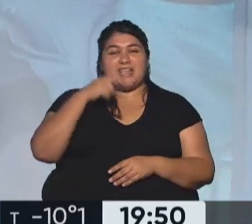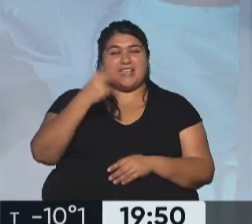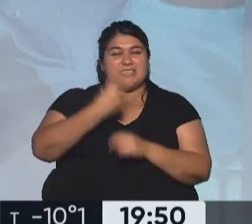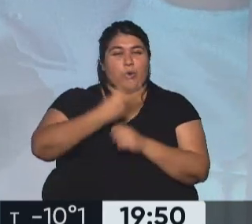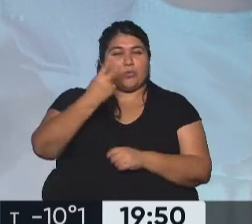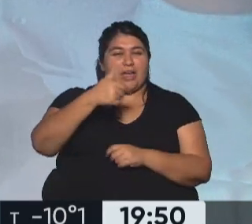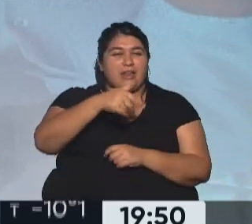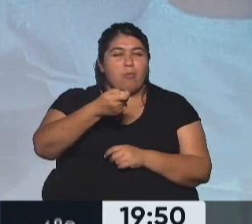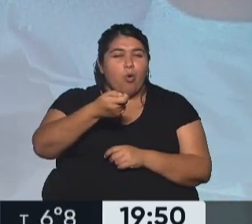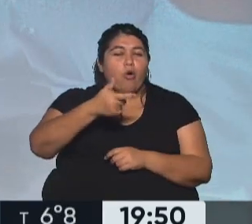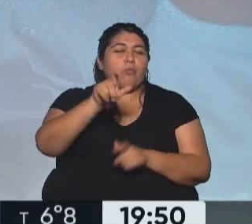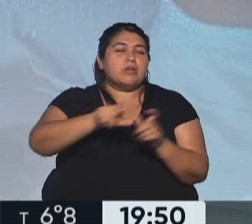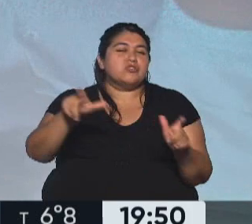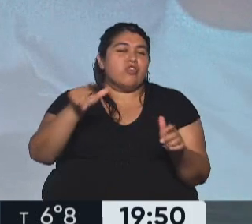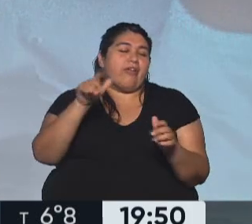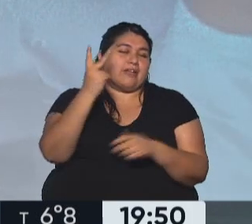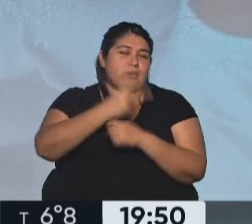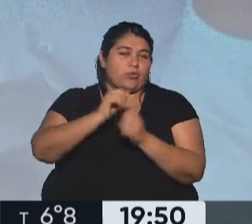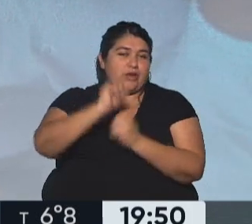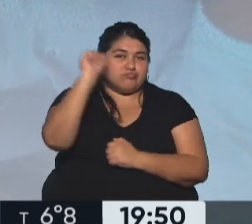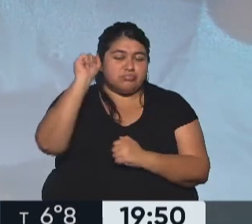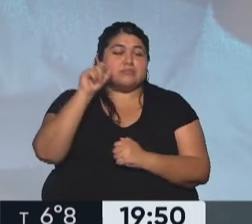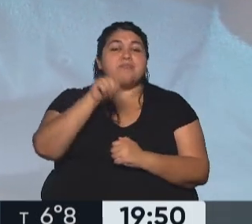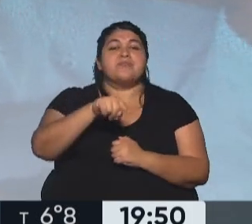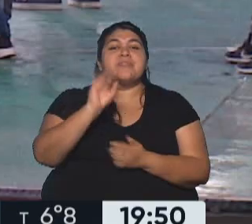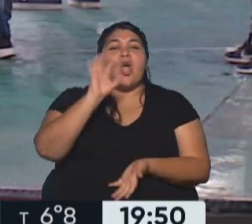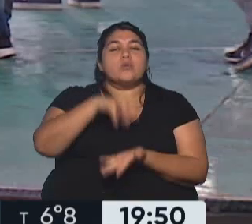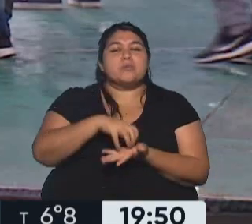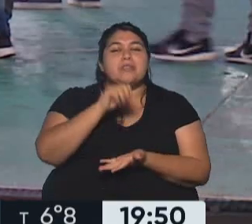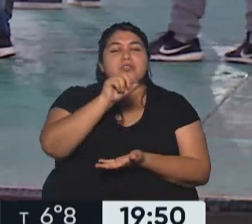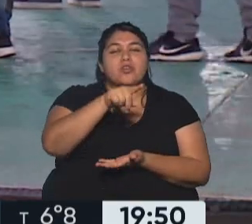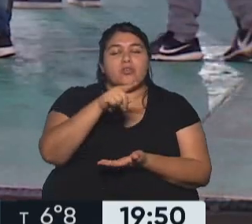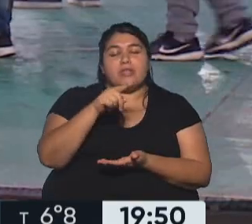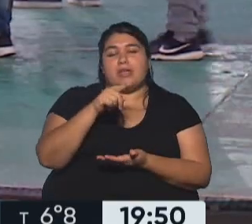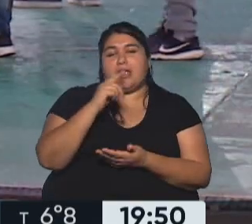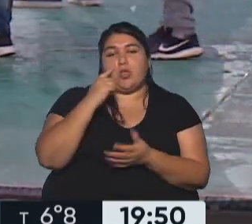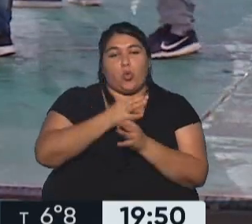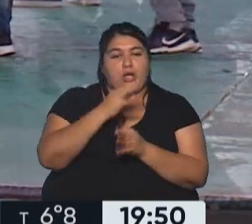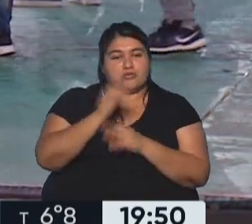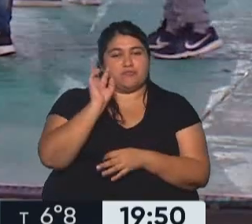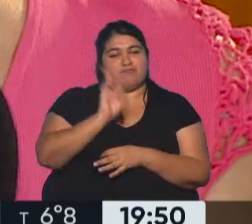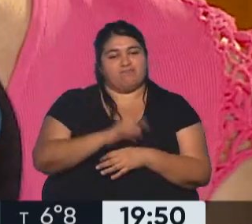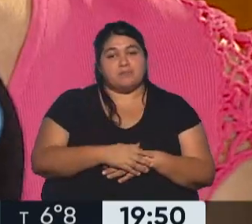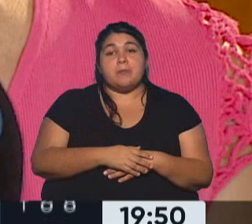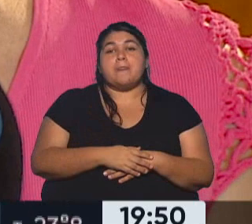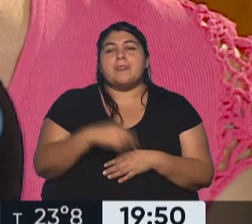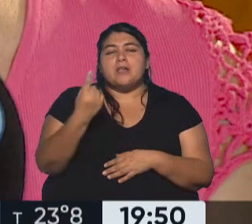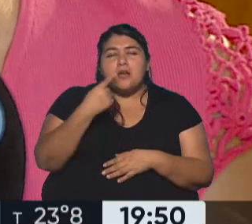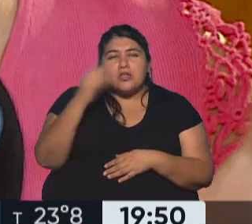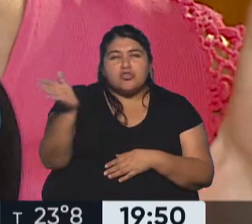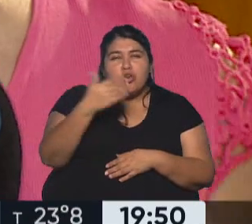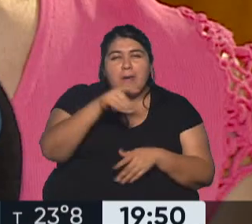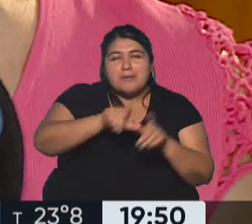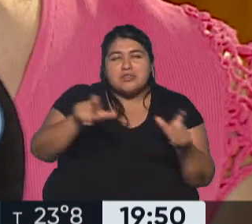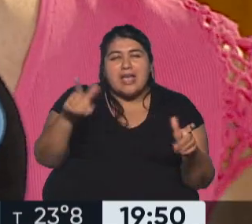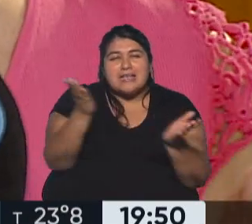respecto hablamos con Irene Kitt, directora del Observatorio de Educación. Lo que tratamos de hacer es decir, bueno, de todos los estudiantes que